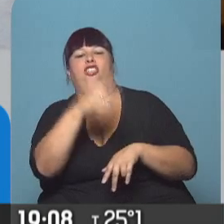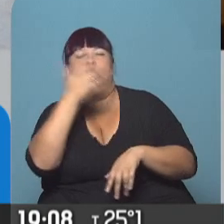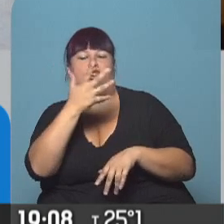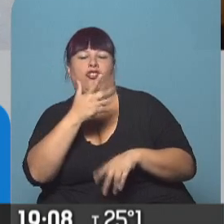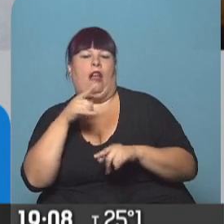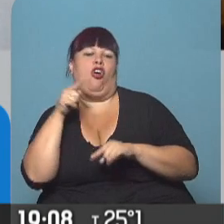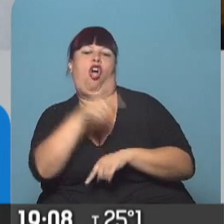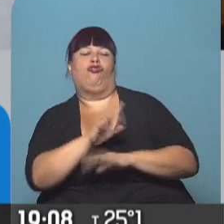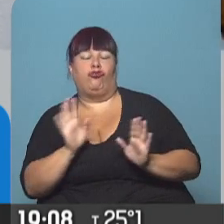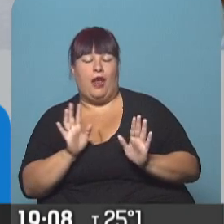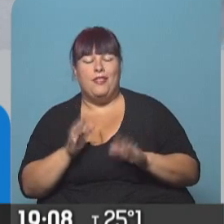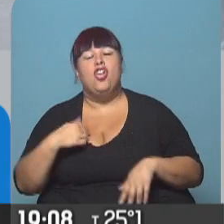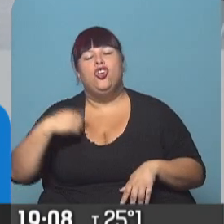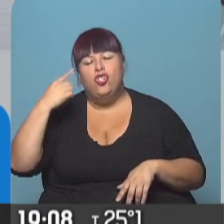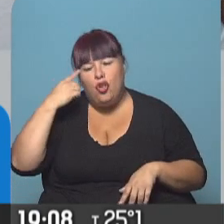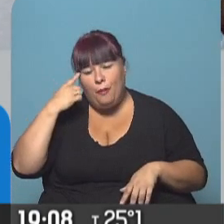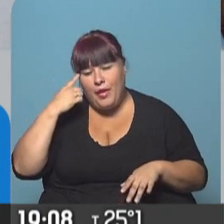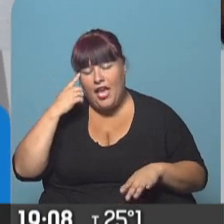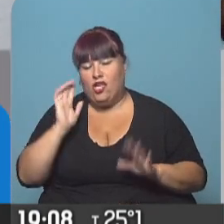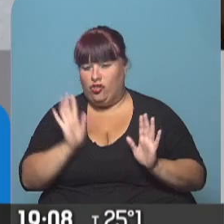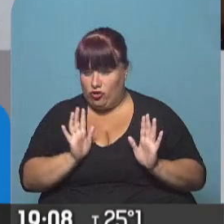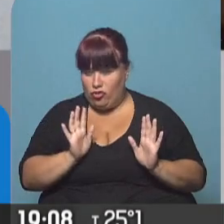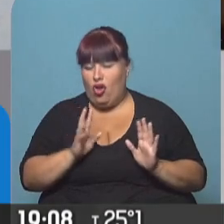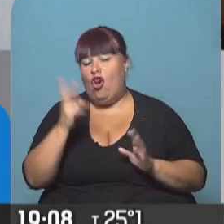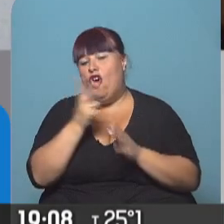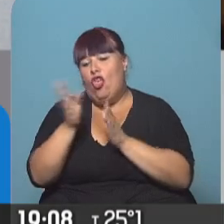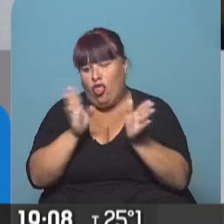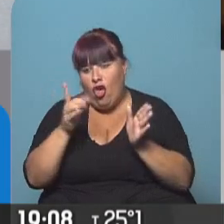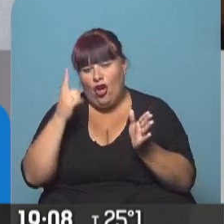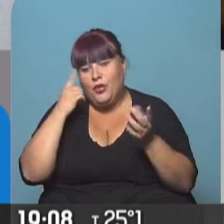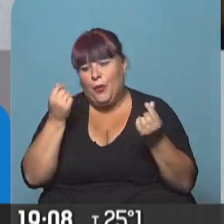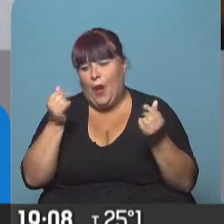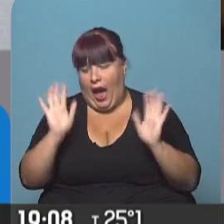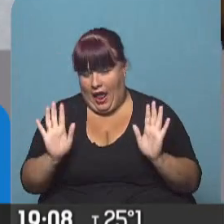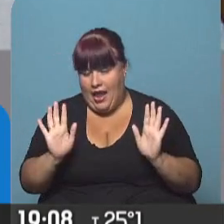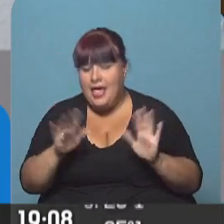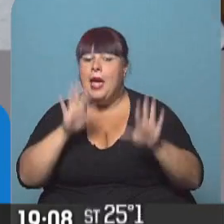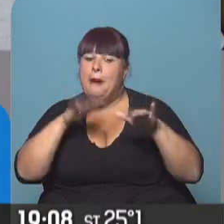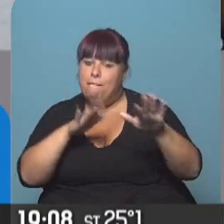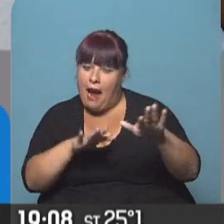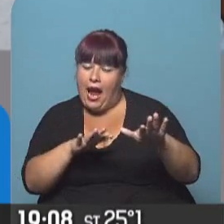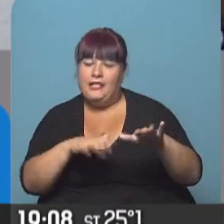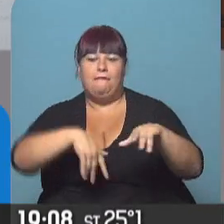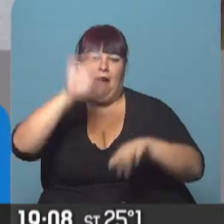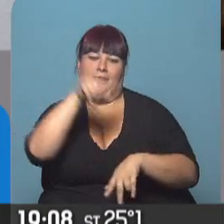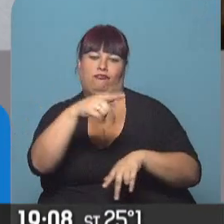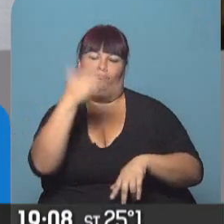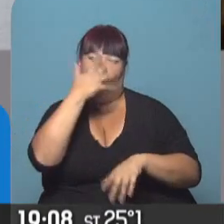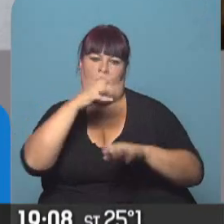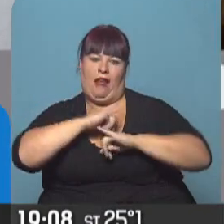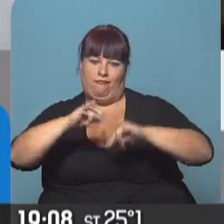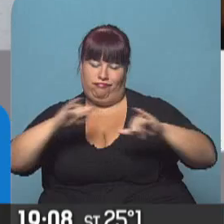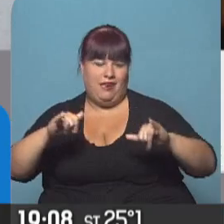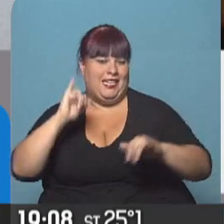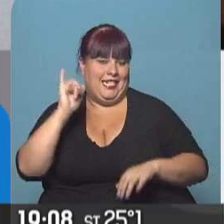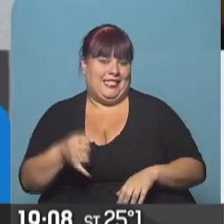lo demonizamos? Yo creo que si cabe, los dos razonamientos son ciertos. Es una marcha que va a capitalizar Moyano porque